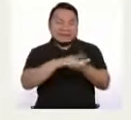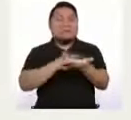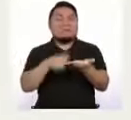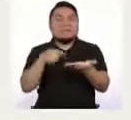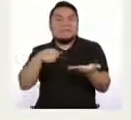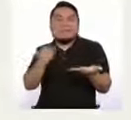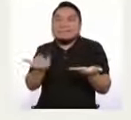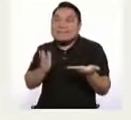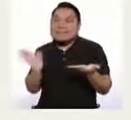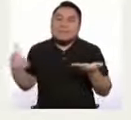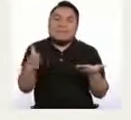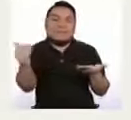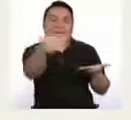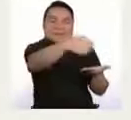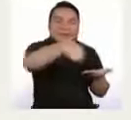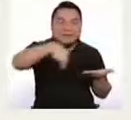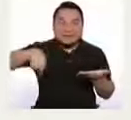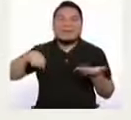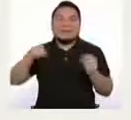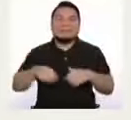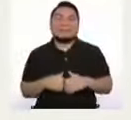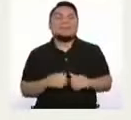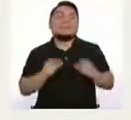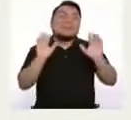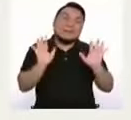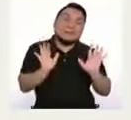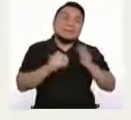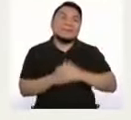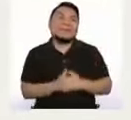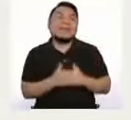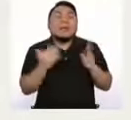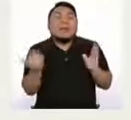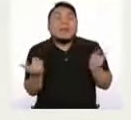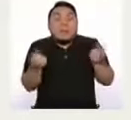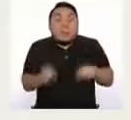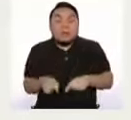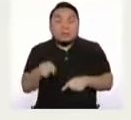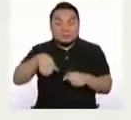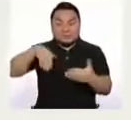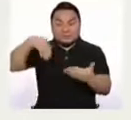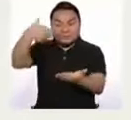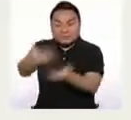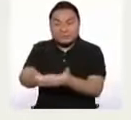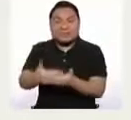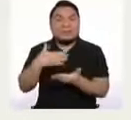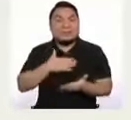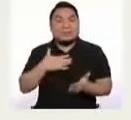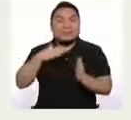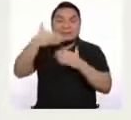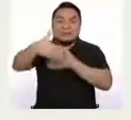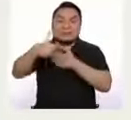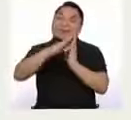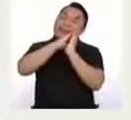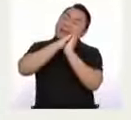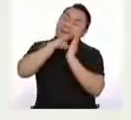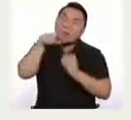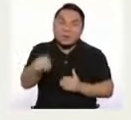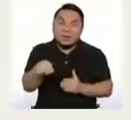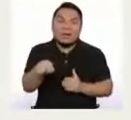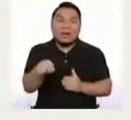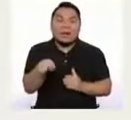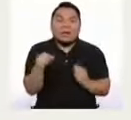nos movamos mucho. Al parecer, una vez que lleguemos a mi cuarto, hay que pararnos al